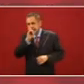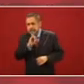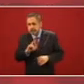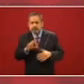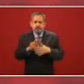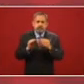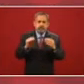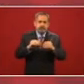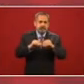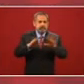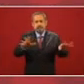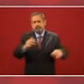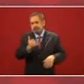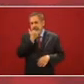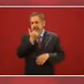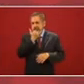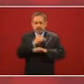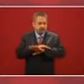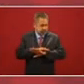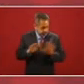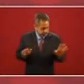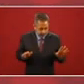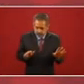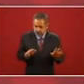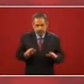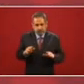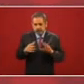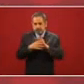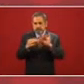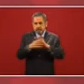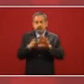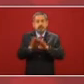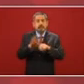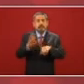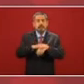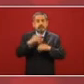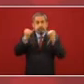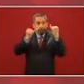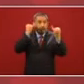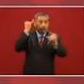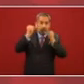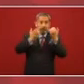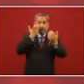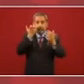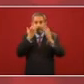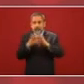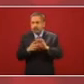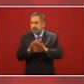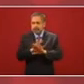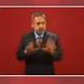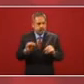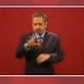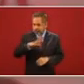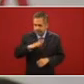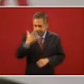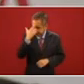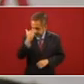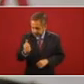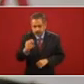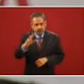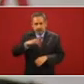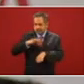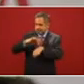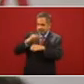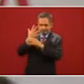la desinformación que se ha alimentado por la especulación no técnica, no